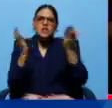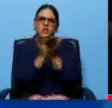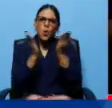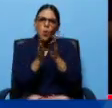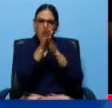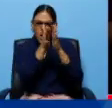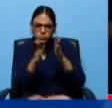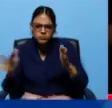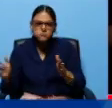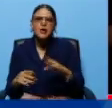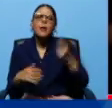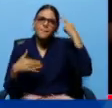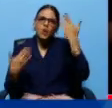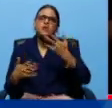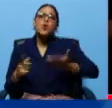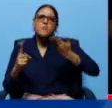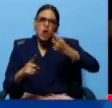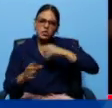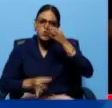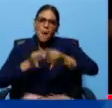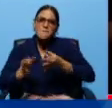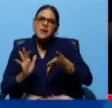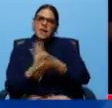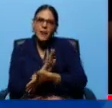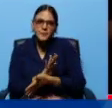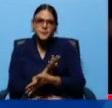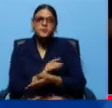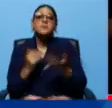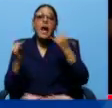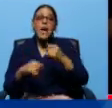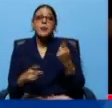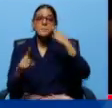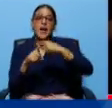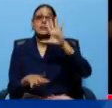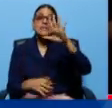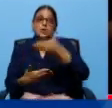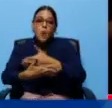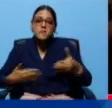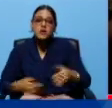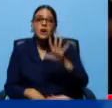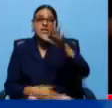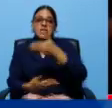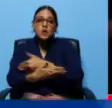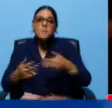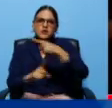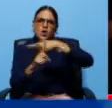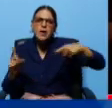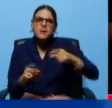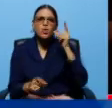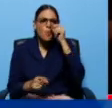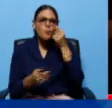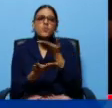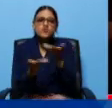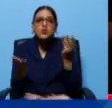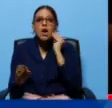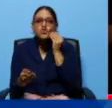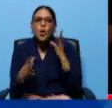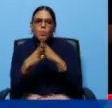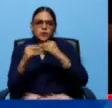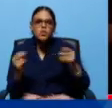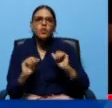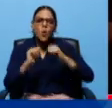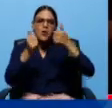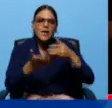escolar. Importante resaltar, presidente, que son más de 5 millones y medio de muchachos, muchachas, niños, niñas,